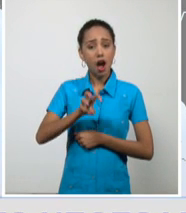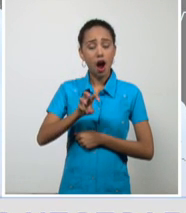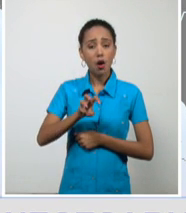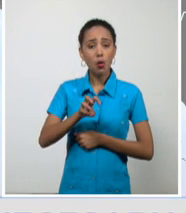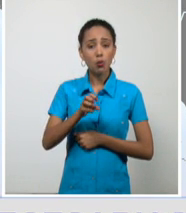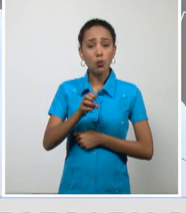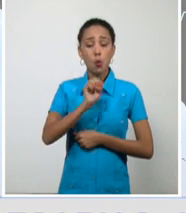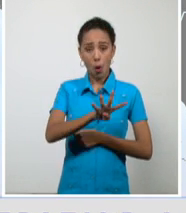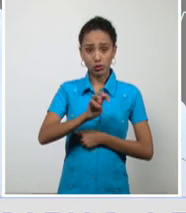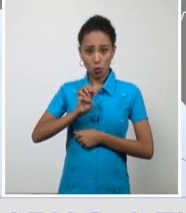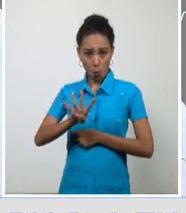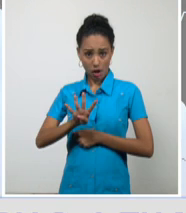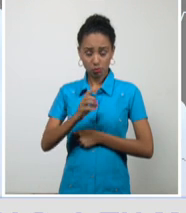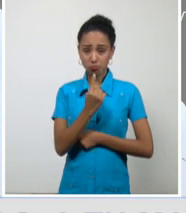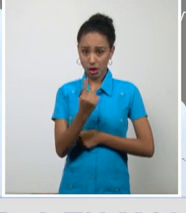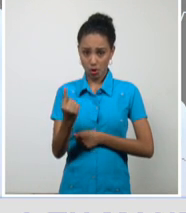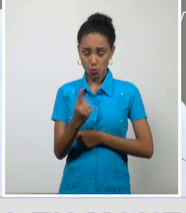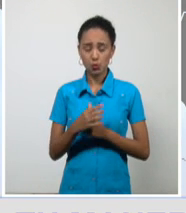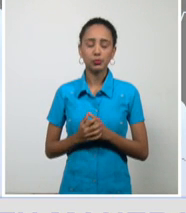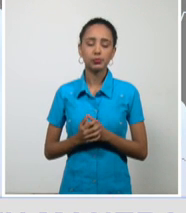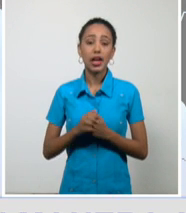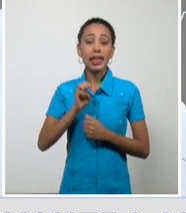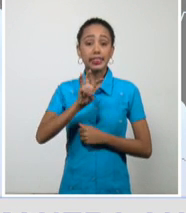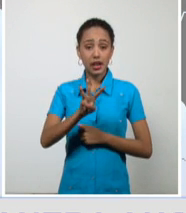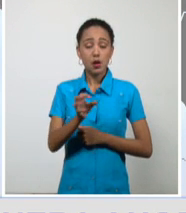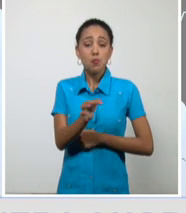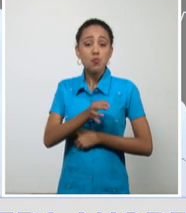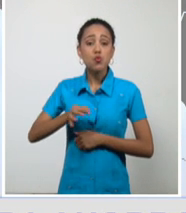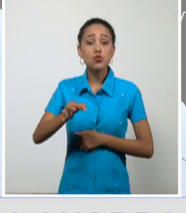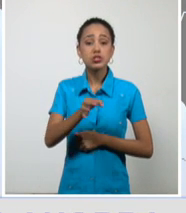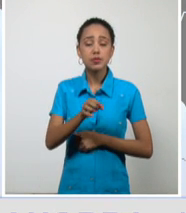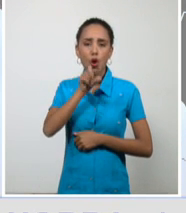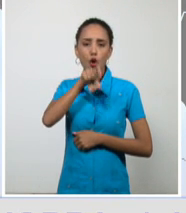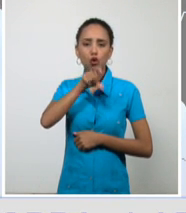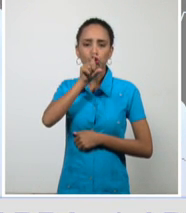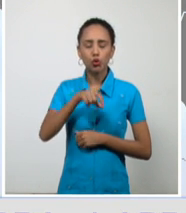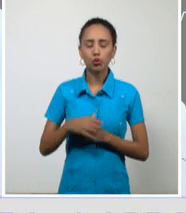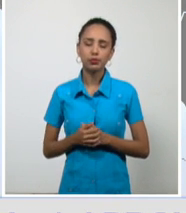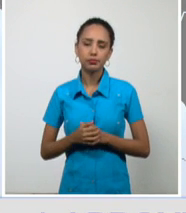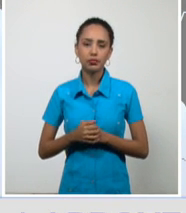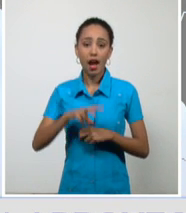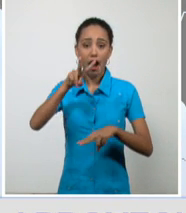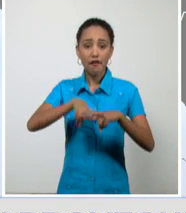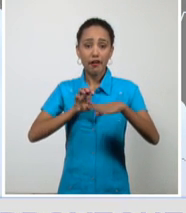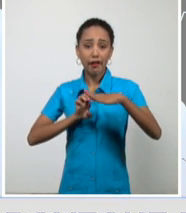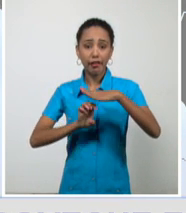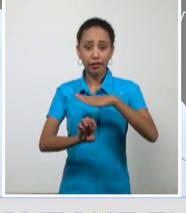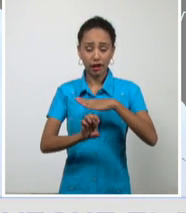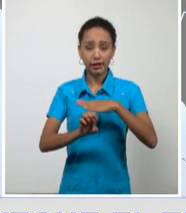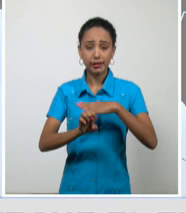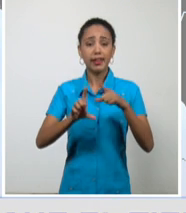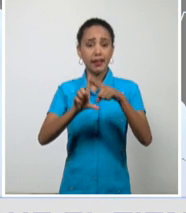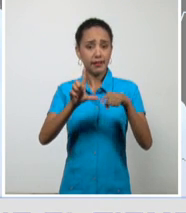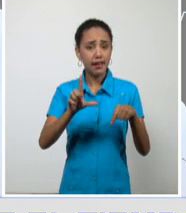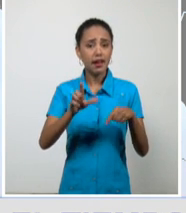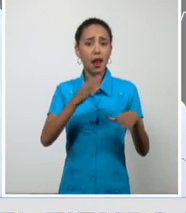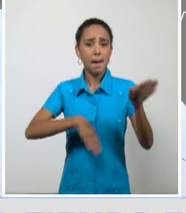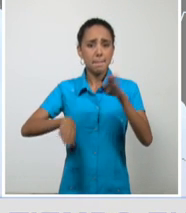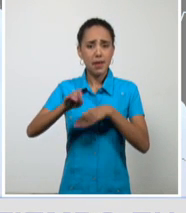4 cada uno, 3 en el municipio del Cotorro, La Habana del Este, Regla, Playa, La